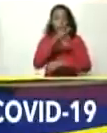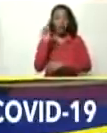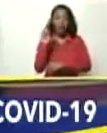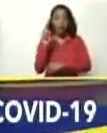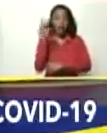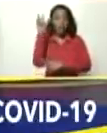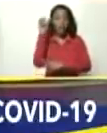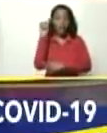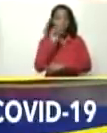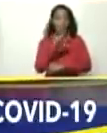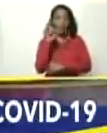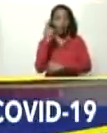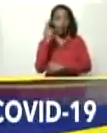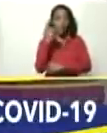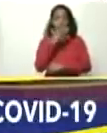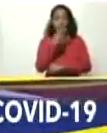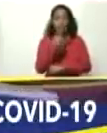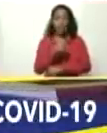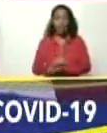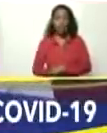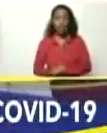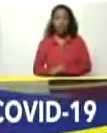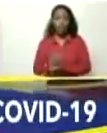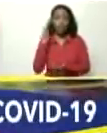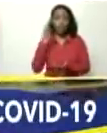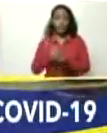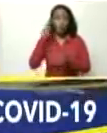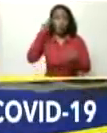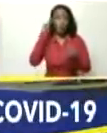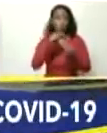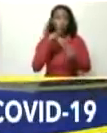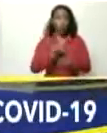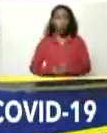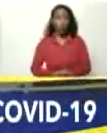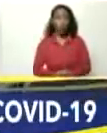viernes 31 de diciembre, para llegar a la meta,